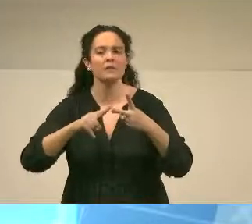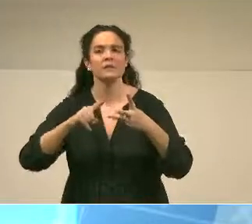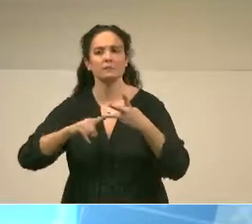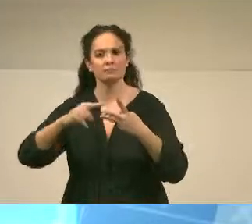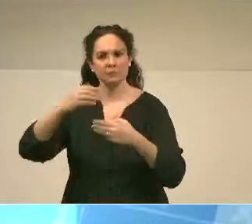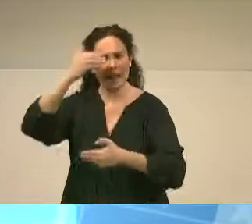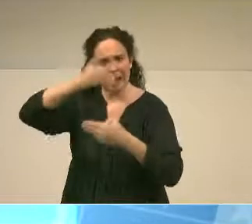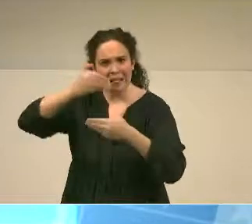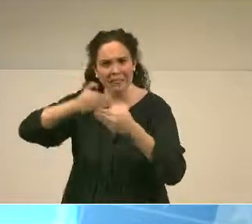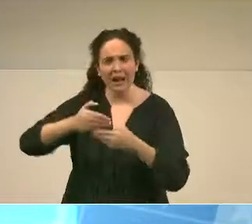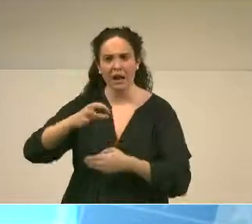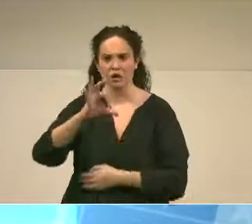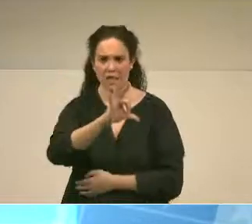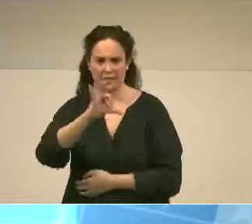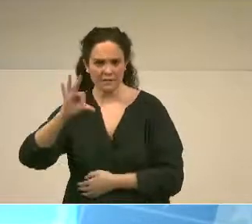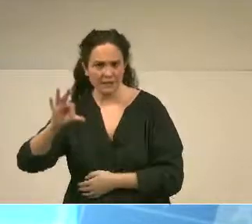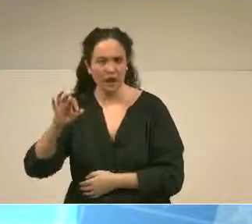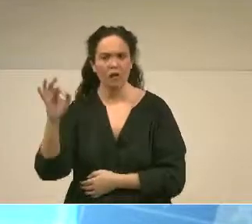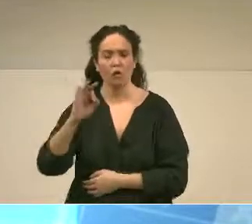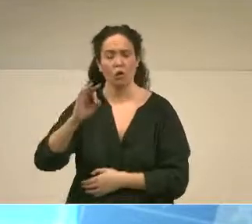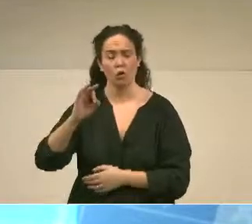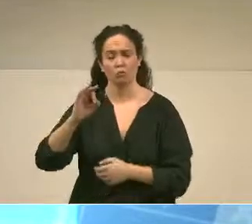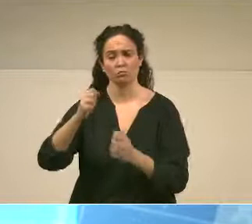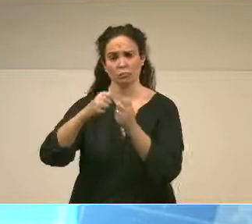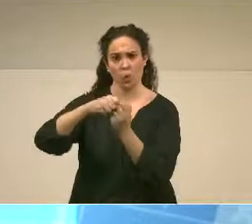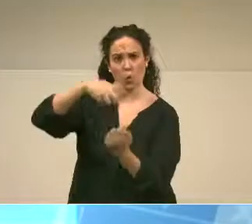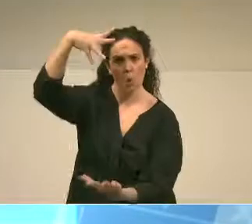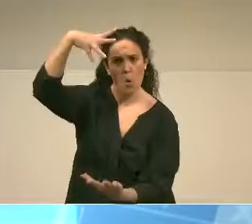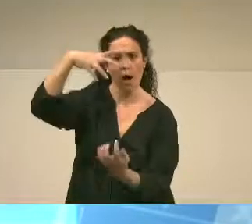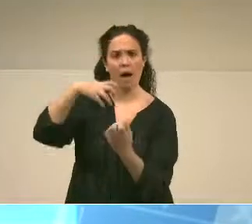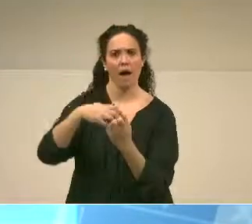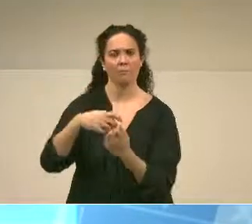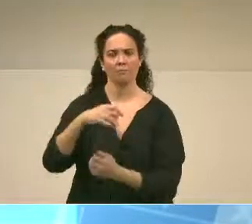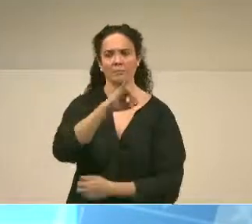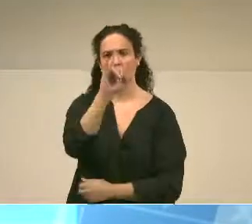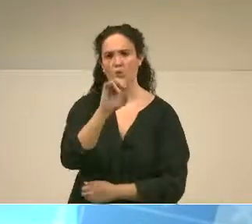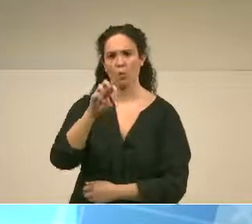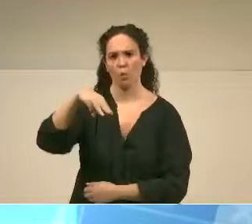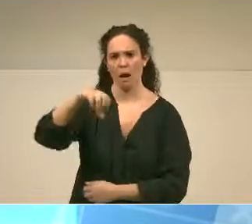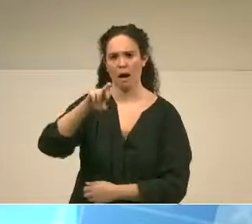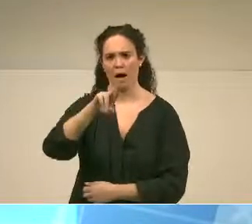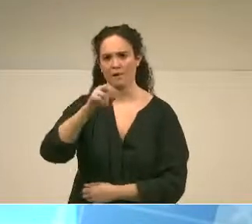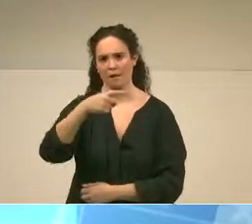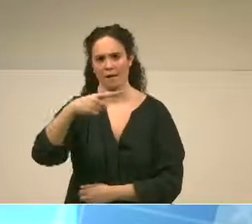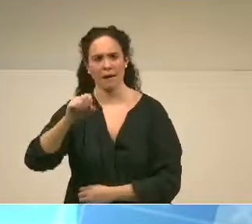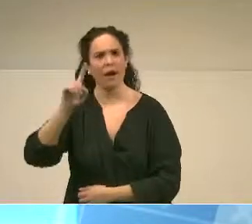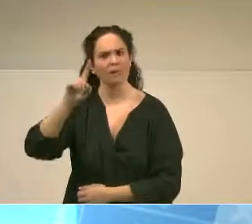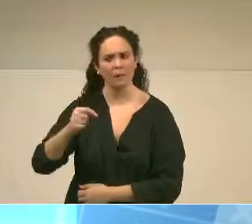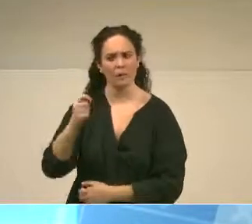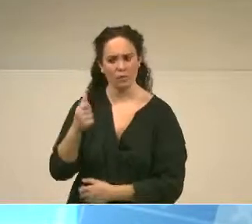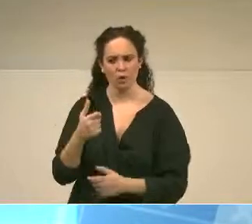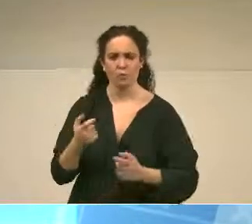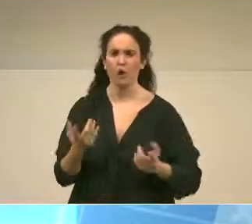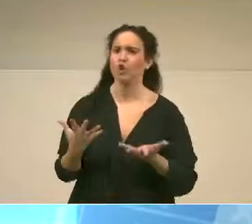o Donostia, que son quienes tienen la situación más tensionada, Zumárraga, pueden estar reprogramando parte, que